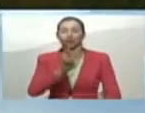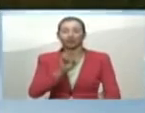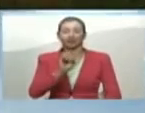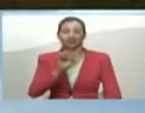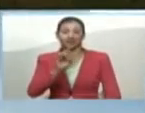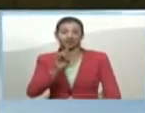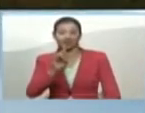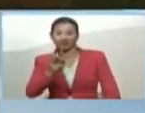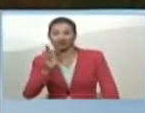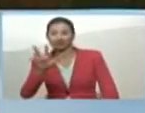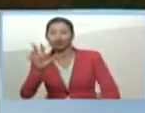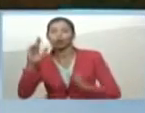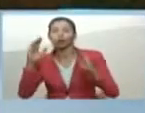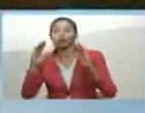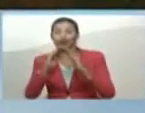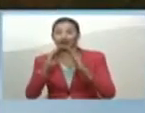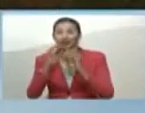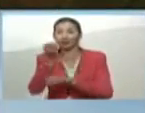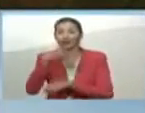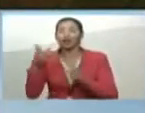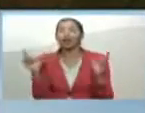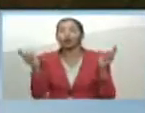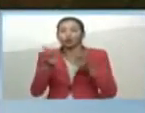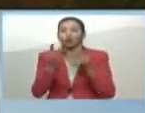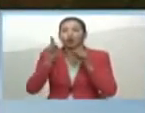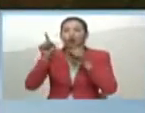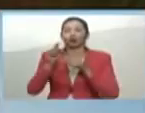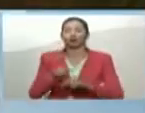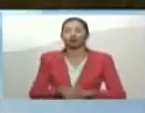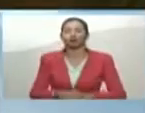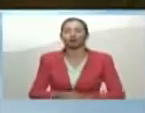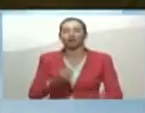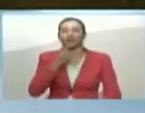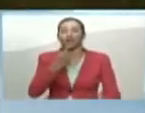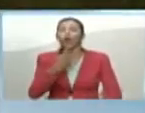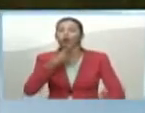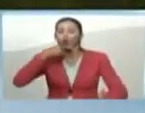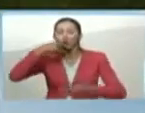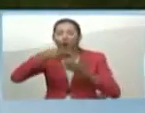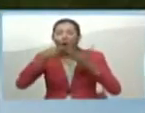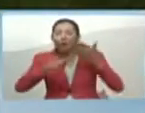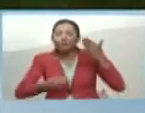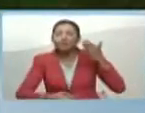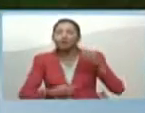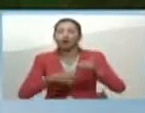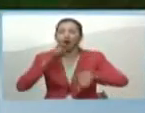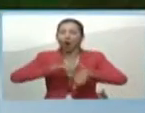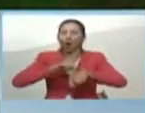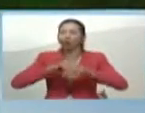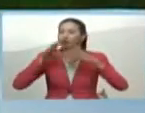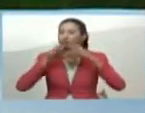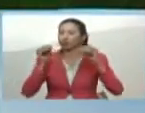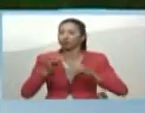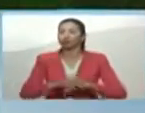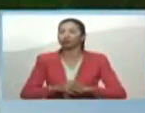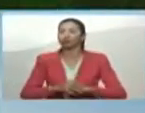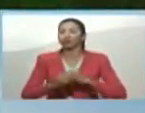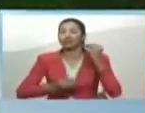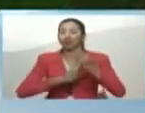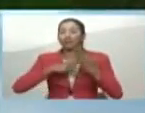La reunión en la Casa Blanca. Di nombres, horas, todo. Y diseñaron este plan